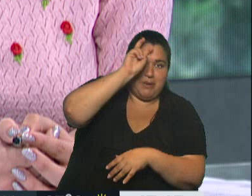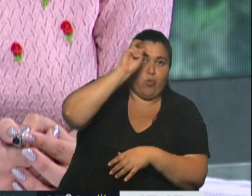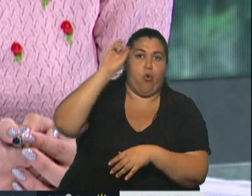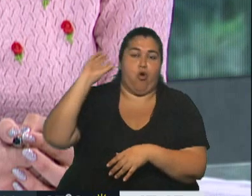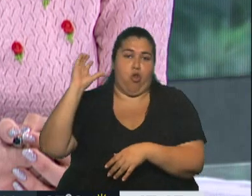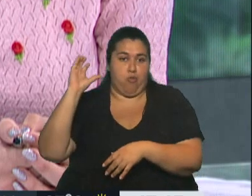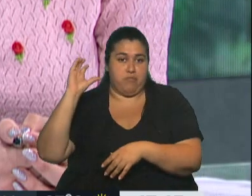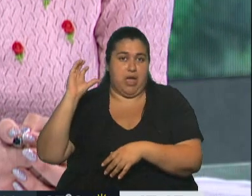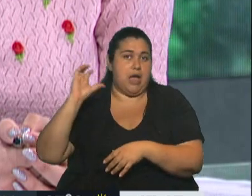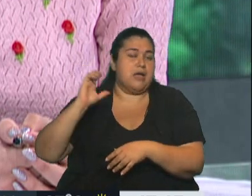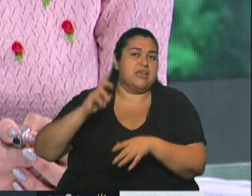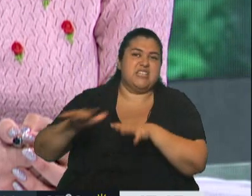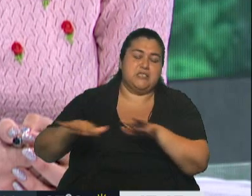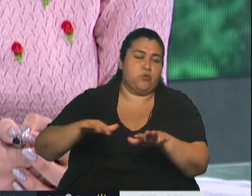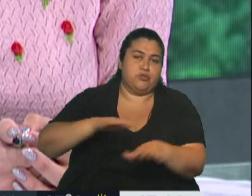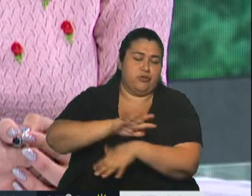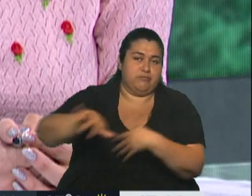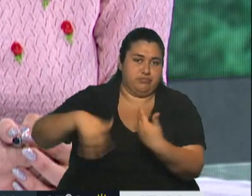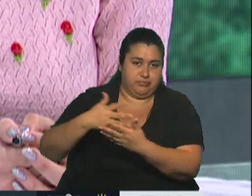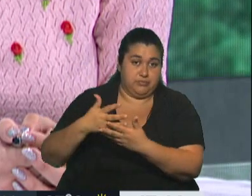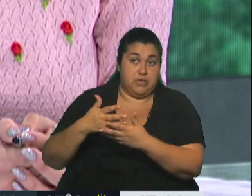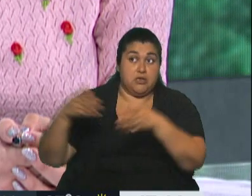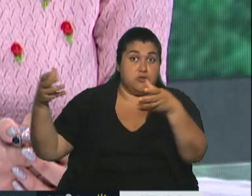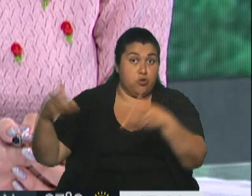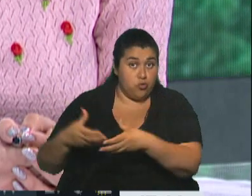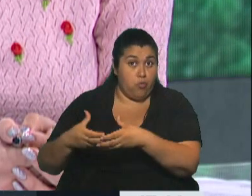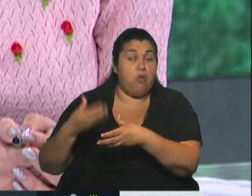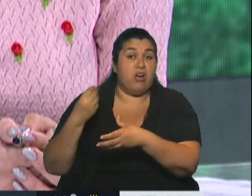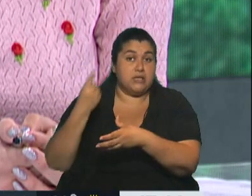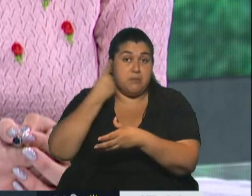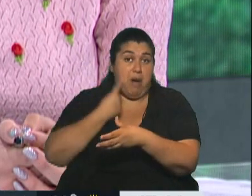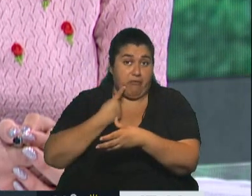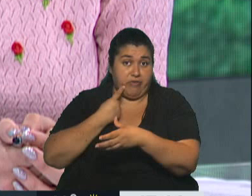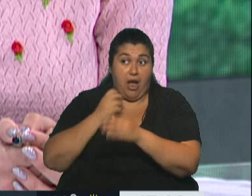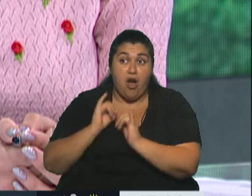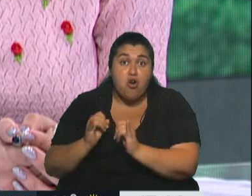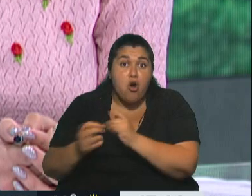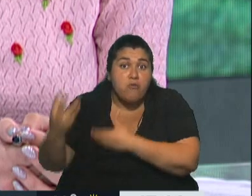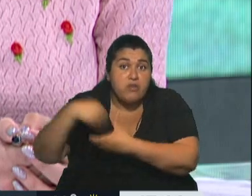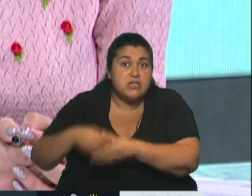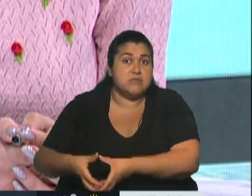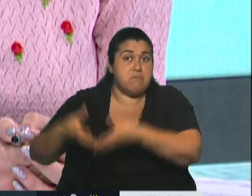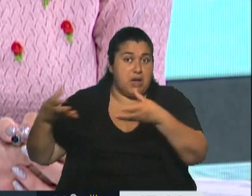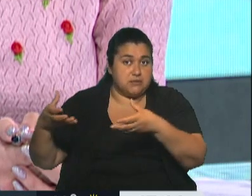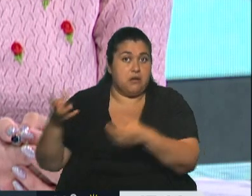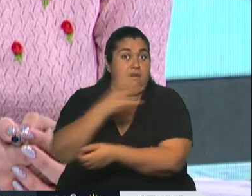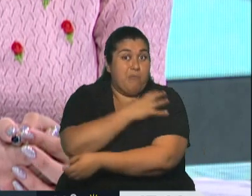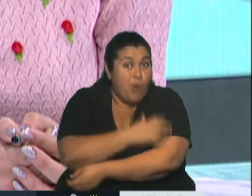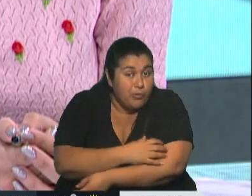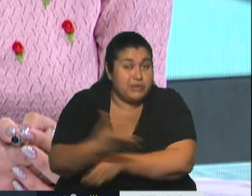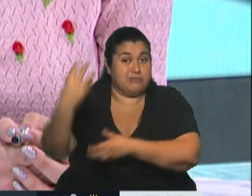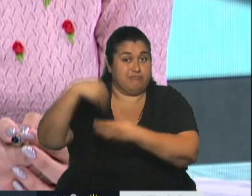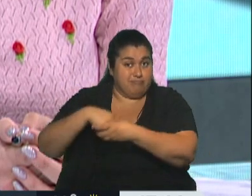las desregulaciones. Ahora, son bandas criminales que tienen muchos adherentes, muchos jóvenes, precarizados, y